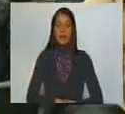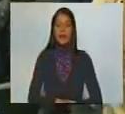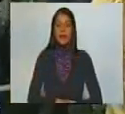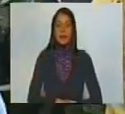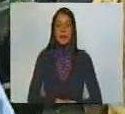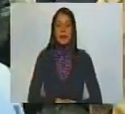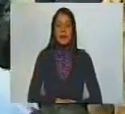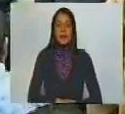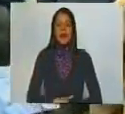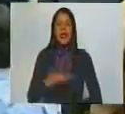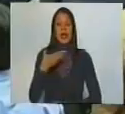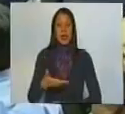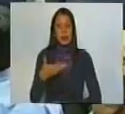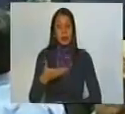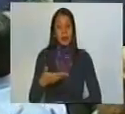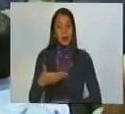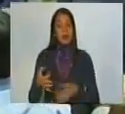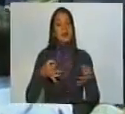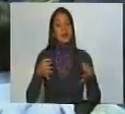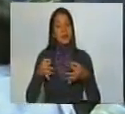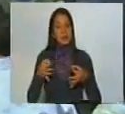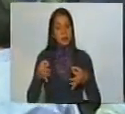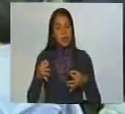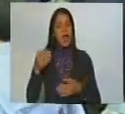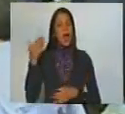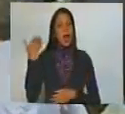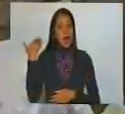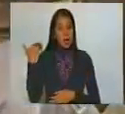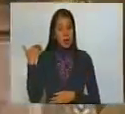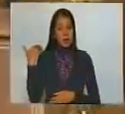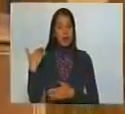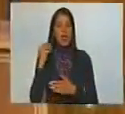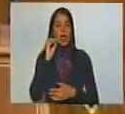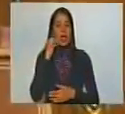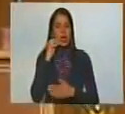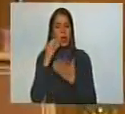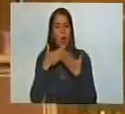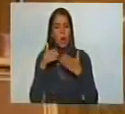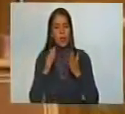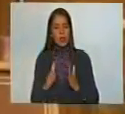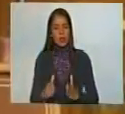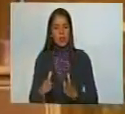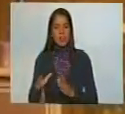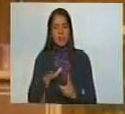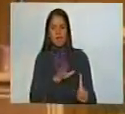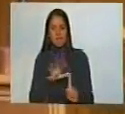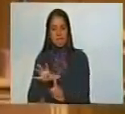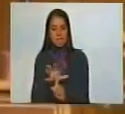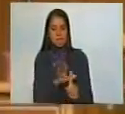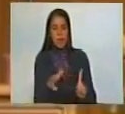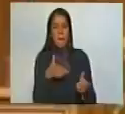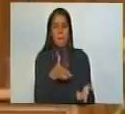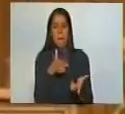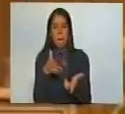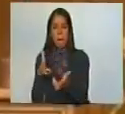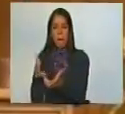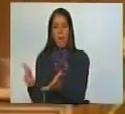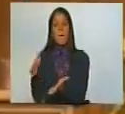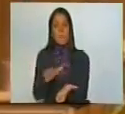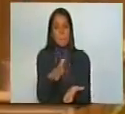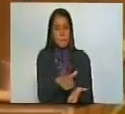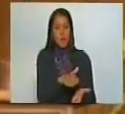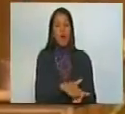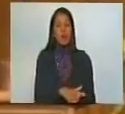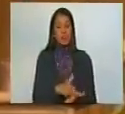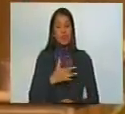Importante resaltar que antes los estudiantes eran masacrados, antes los estudiantes no tenían derecho